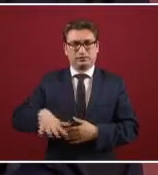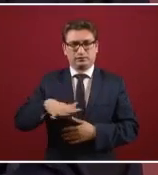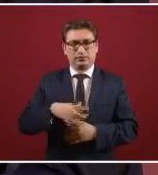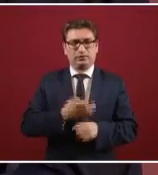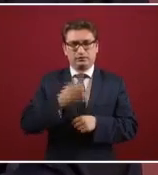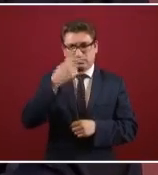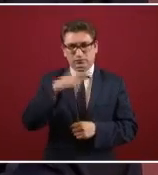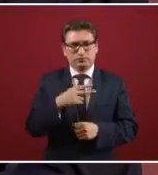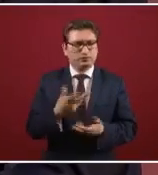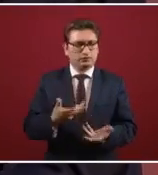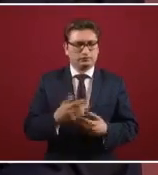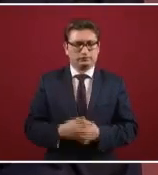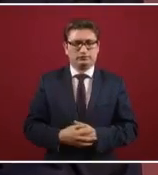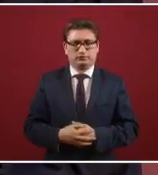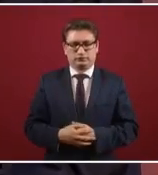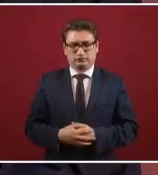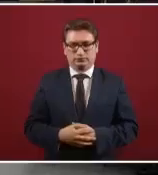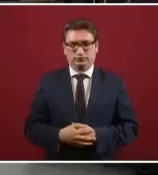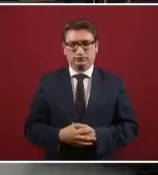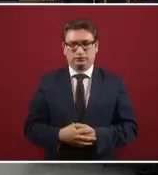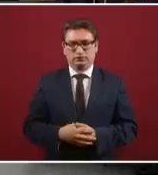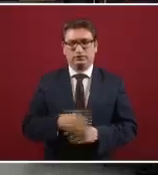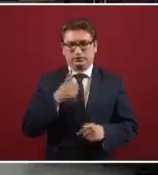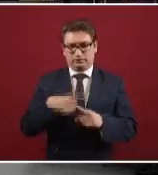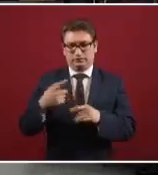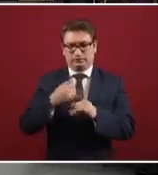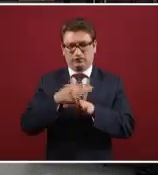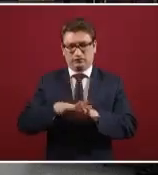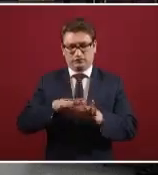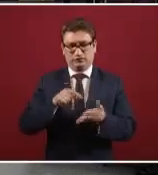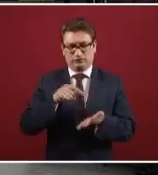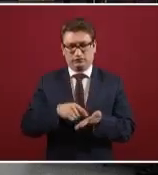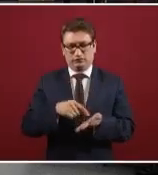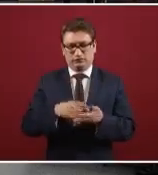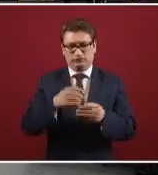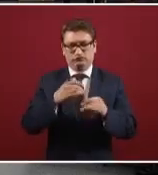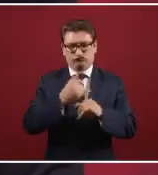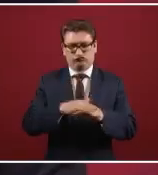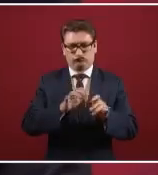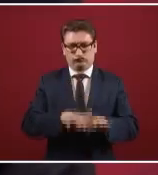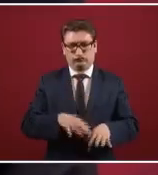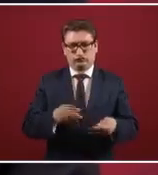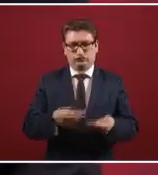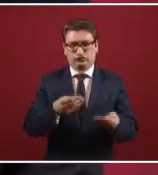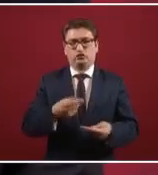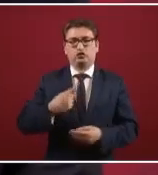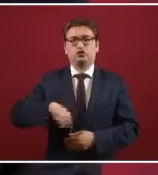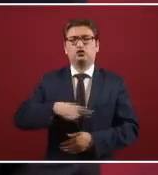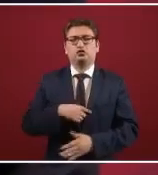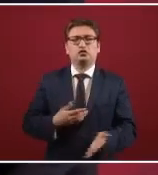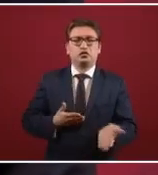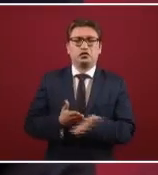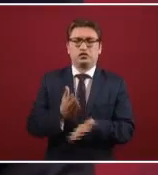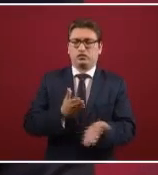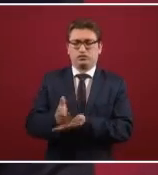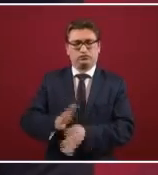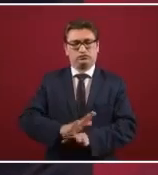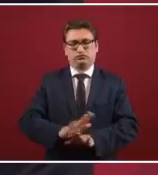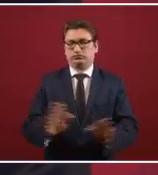mexico se va a entregar el informe nosotros ya no nos vamos a meter